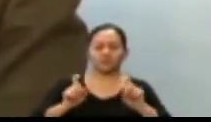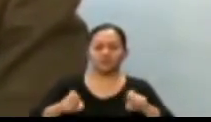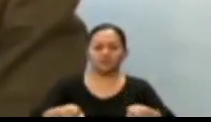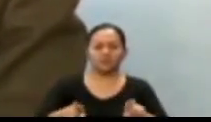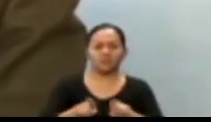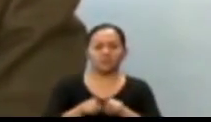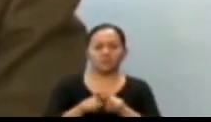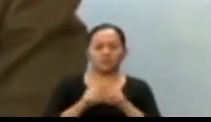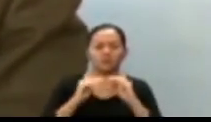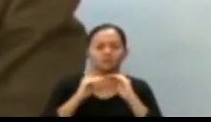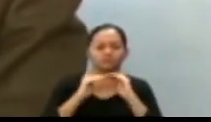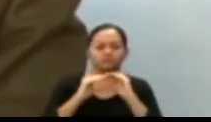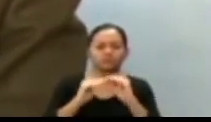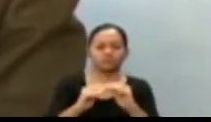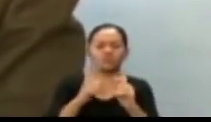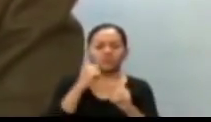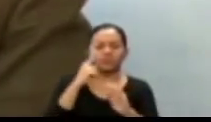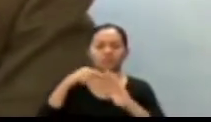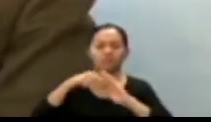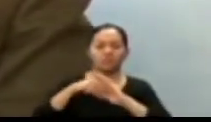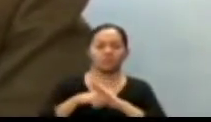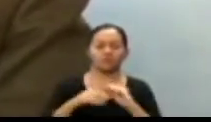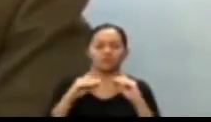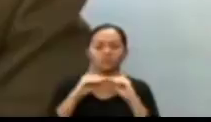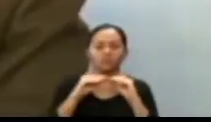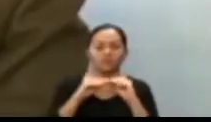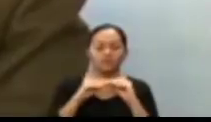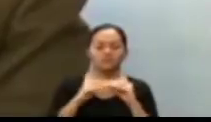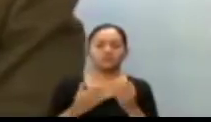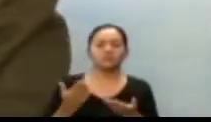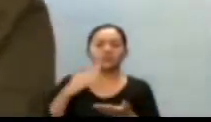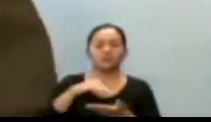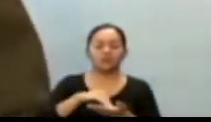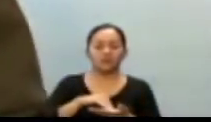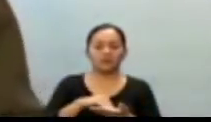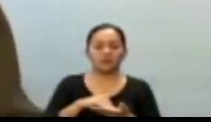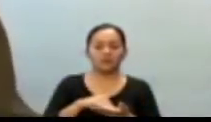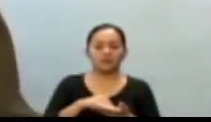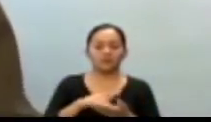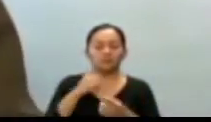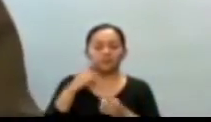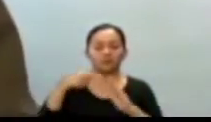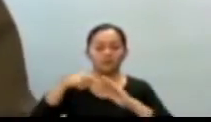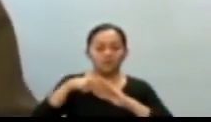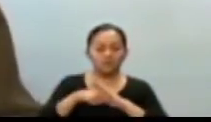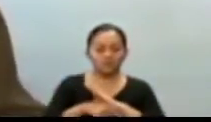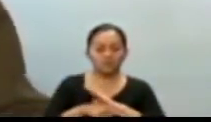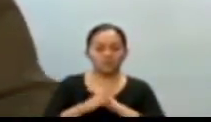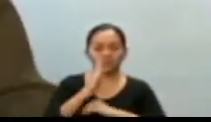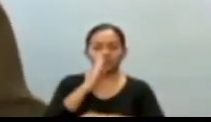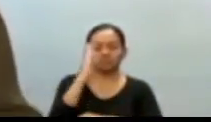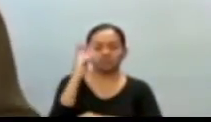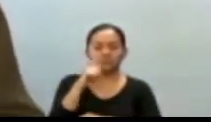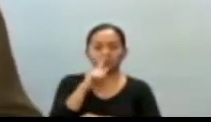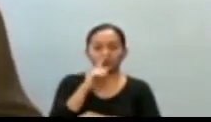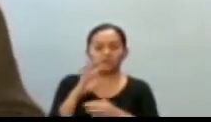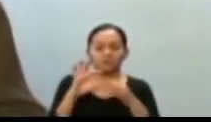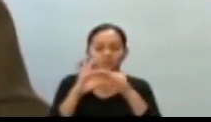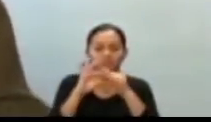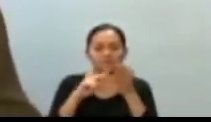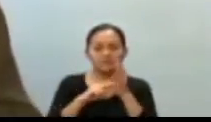la tendencia, o sea, y para profundizarla, para radicalizarla, pero profundizar y radicalizarla significa estar